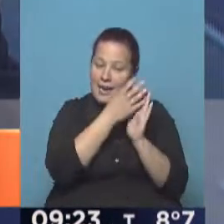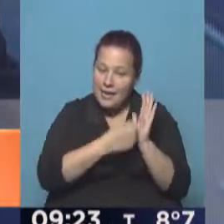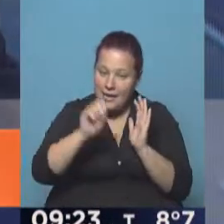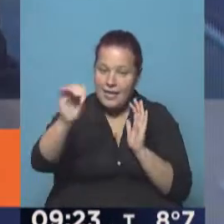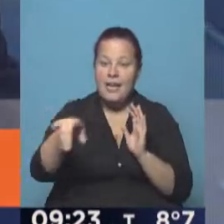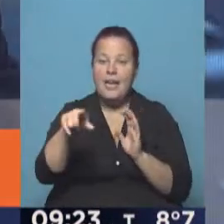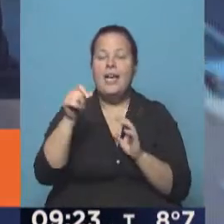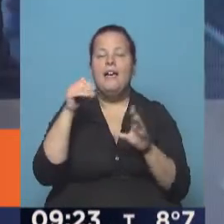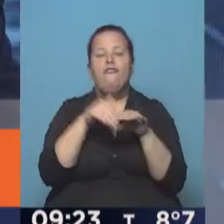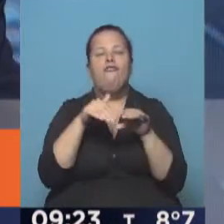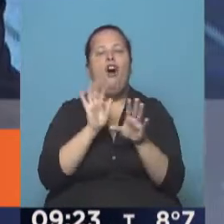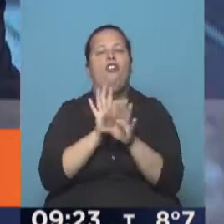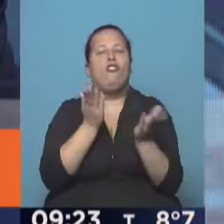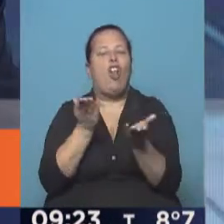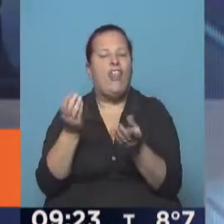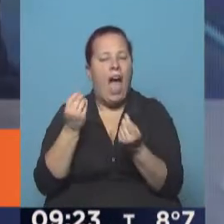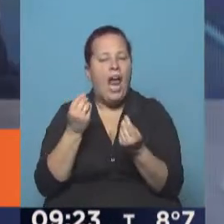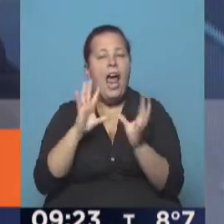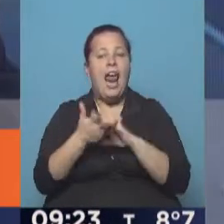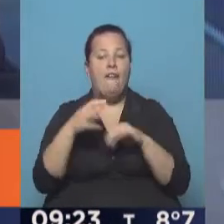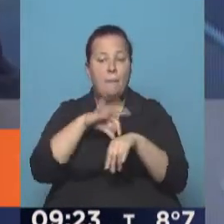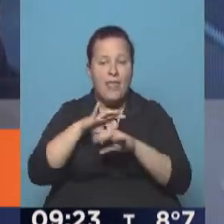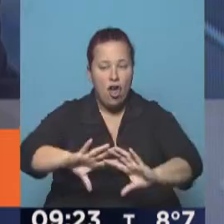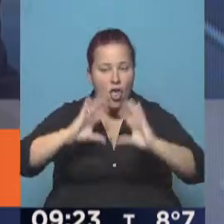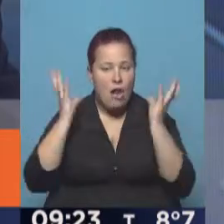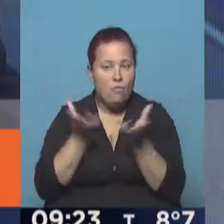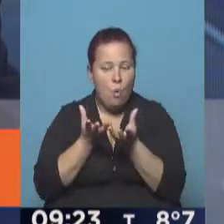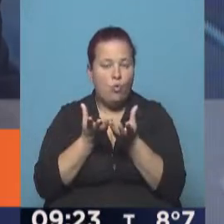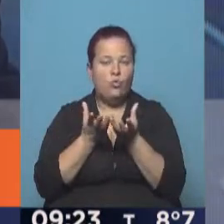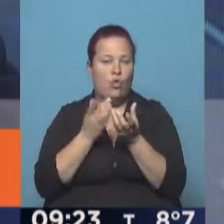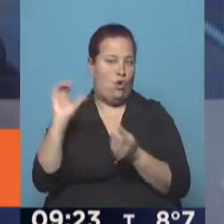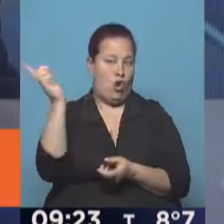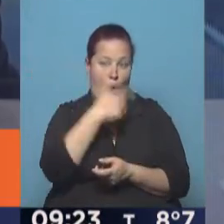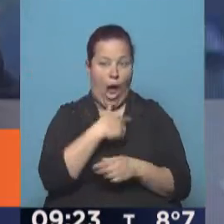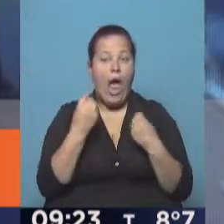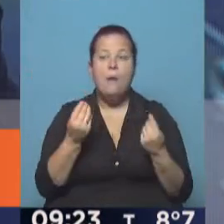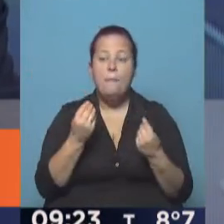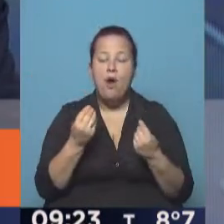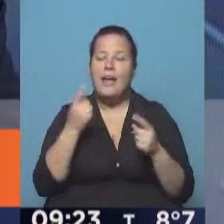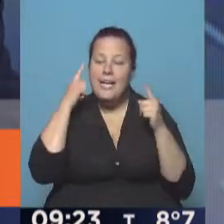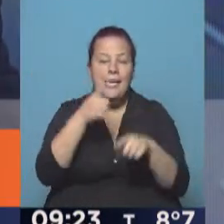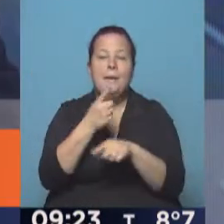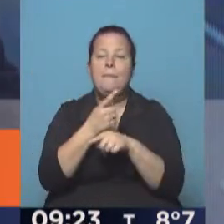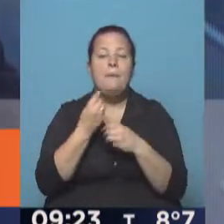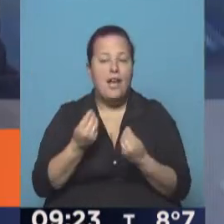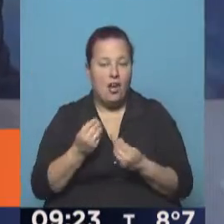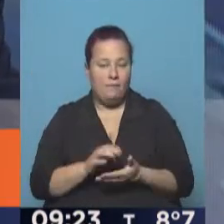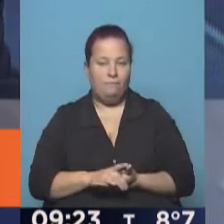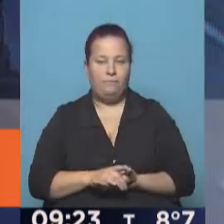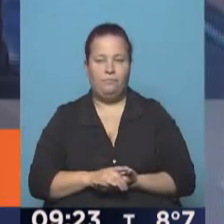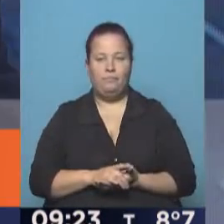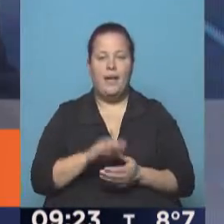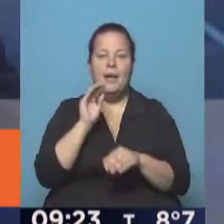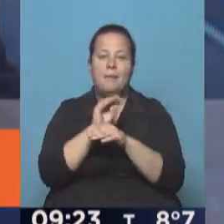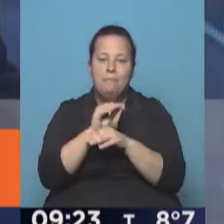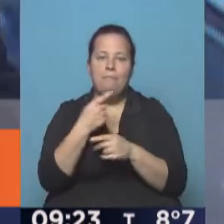solidario que en los sistemas de salud del mundo es bastante inédito porque el objetivo que tiene es